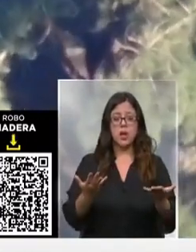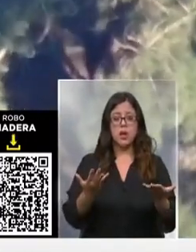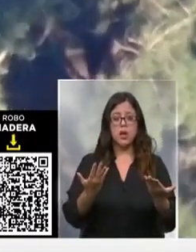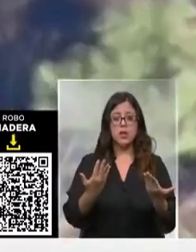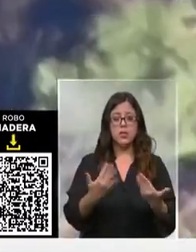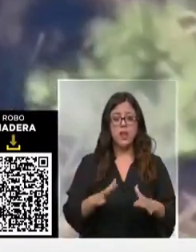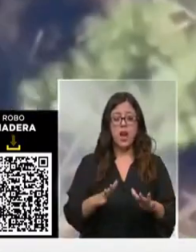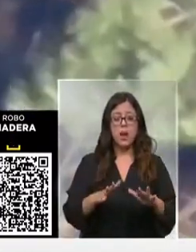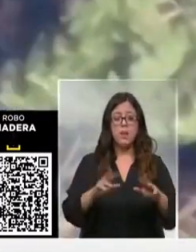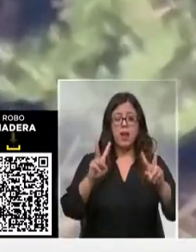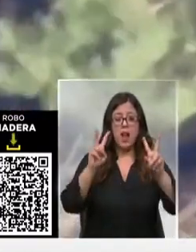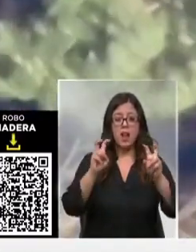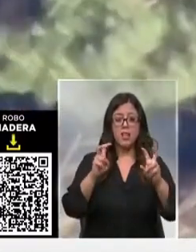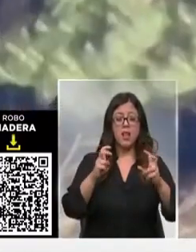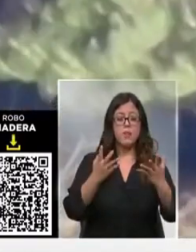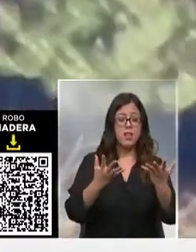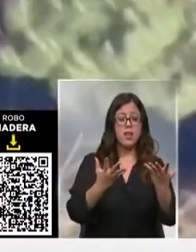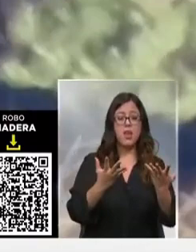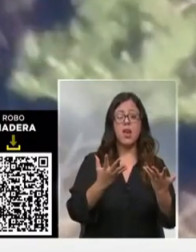ilegal.